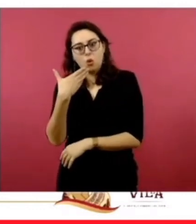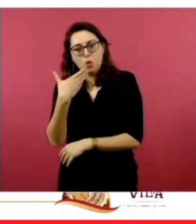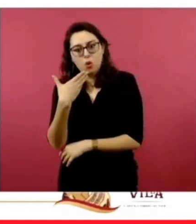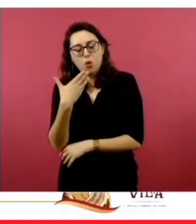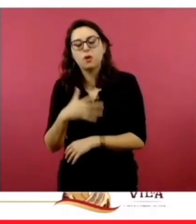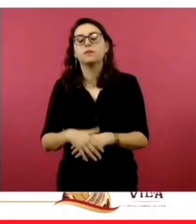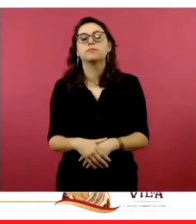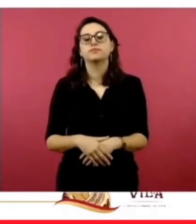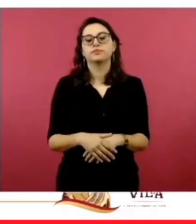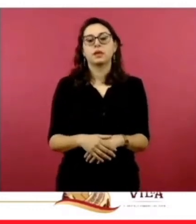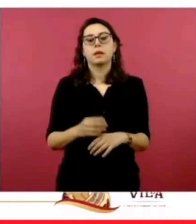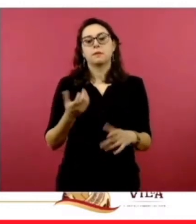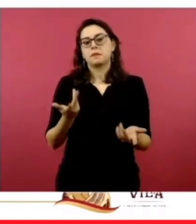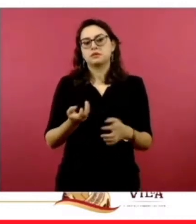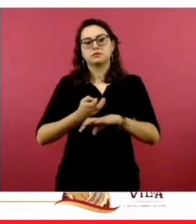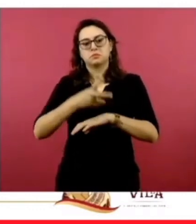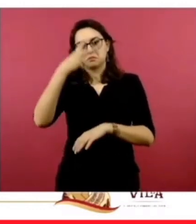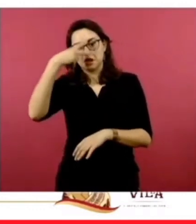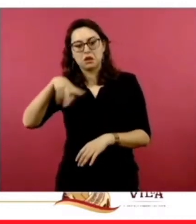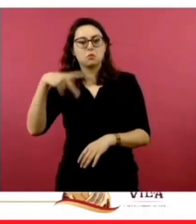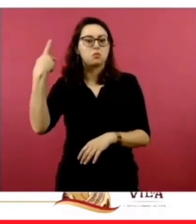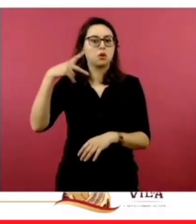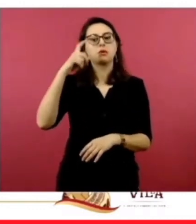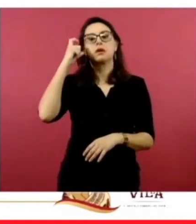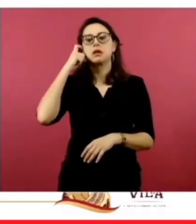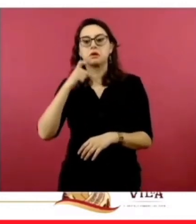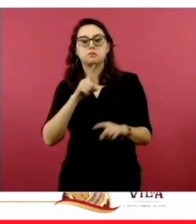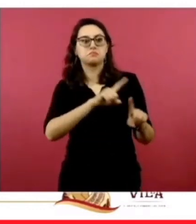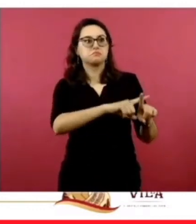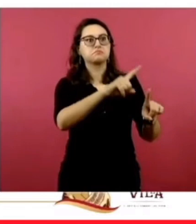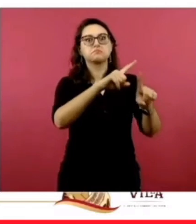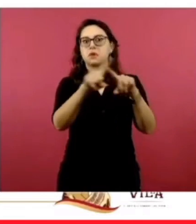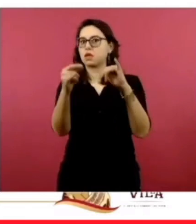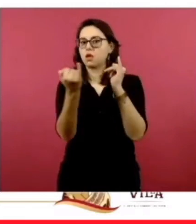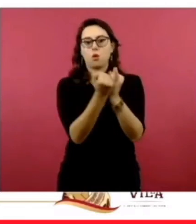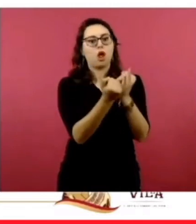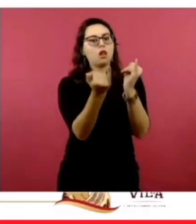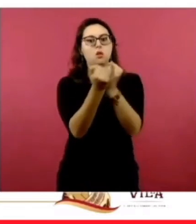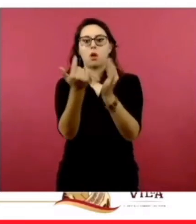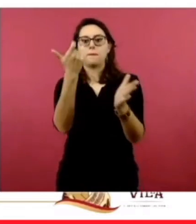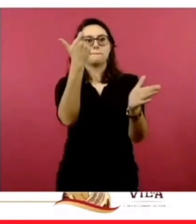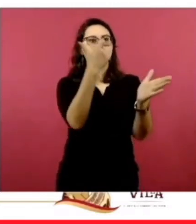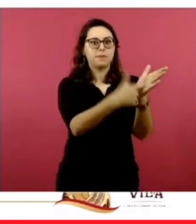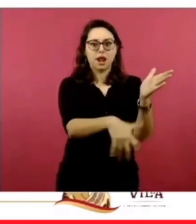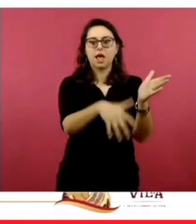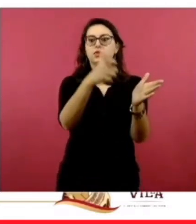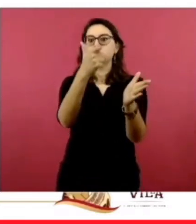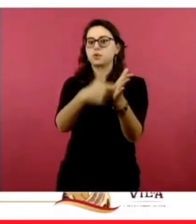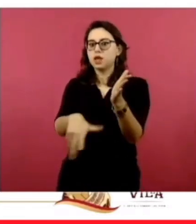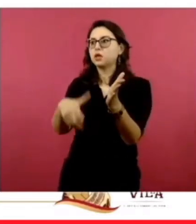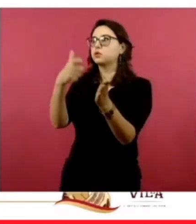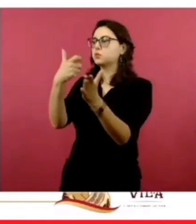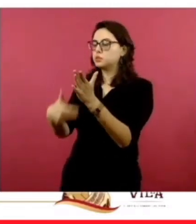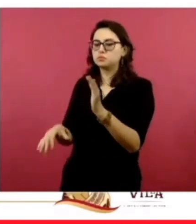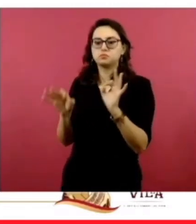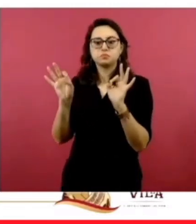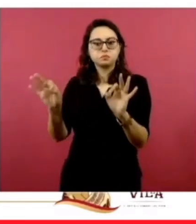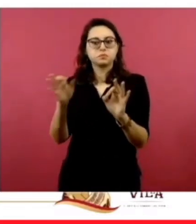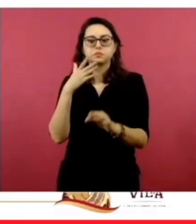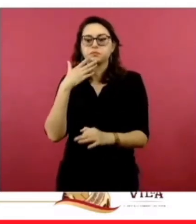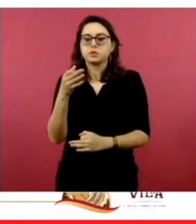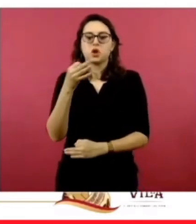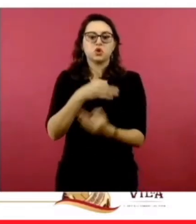en Guerrero y en Sonora, de aliados de los consumidores. En los demás términos que revisamos, encontramos